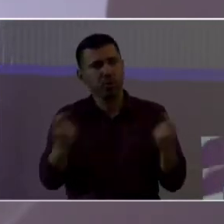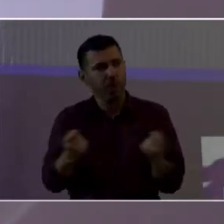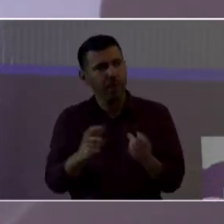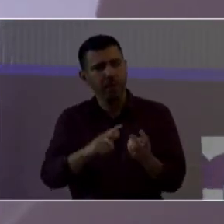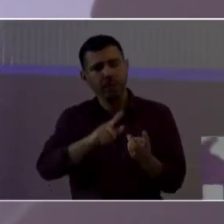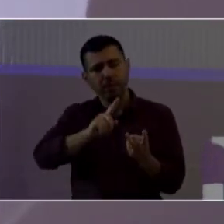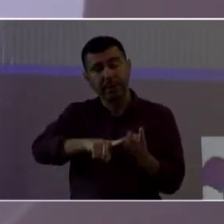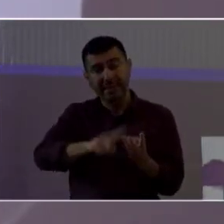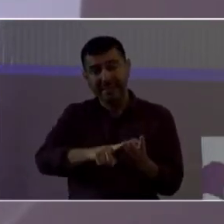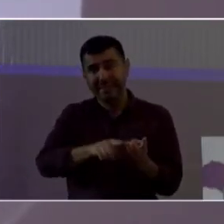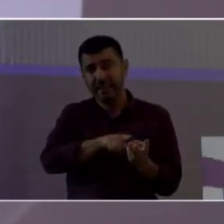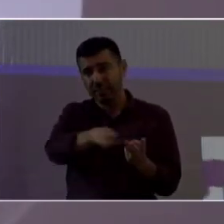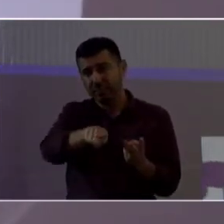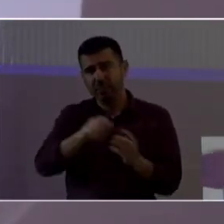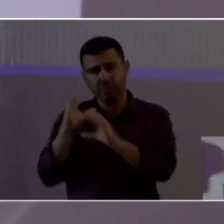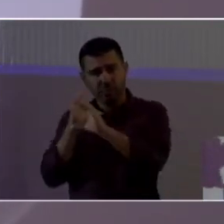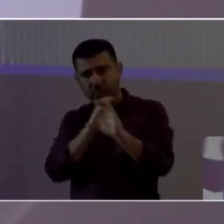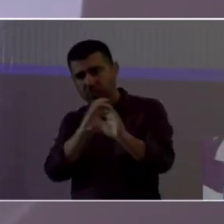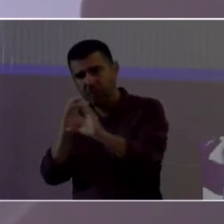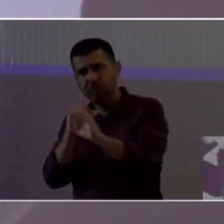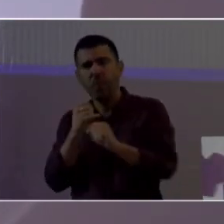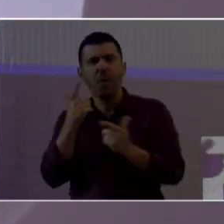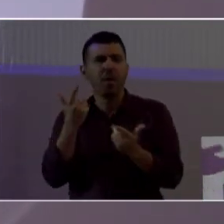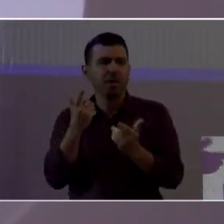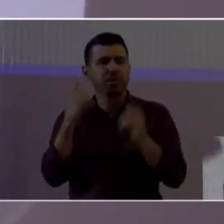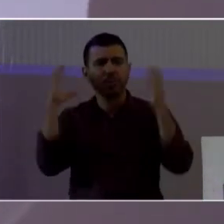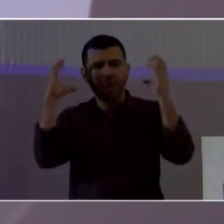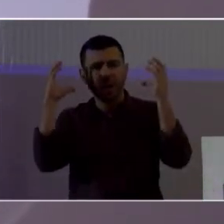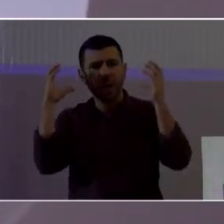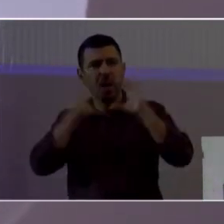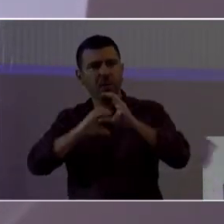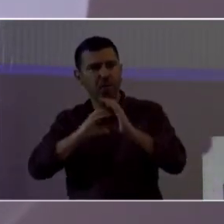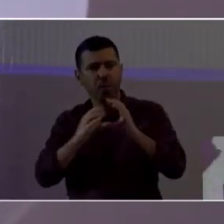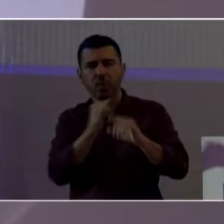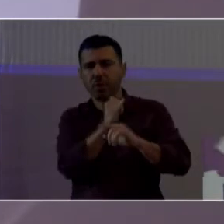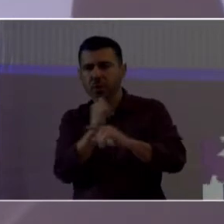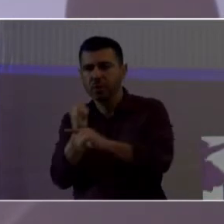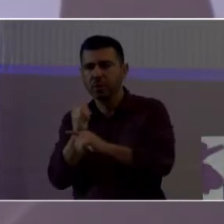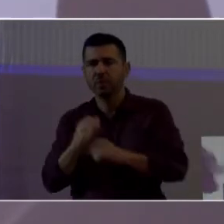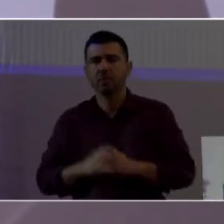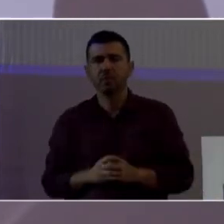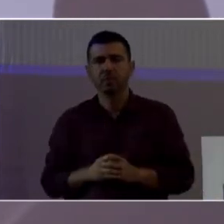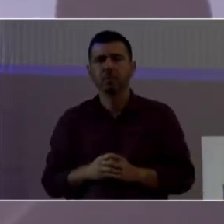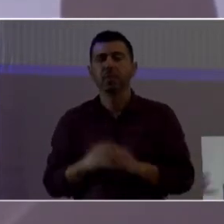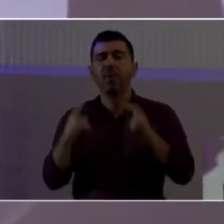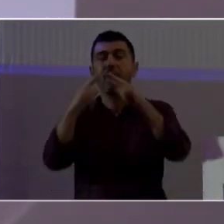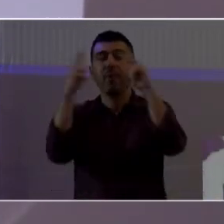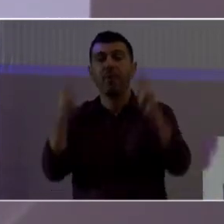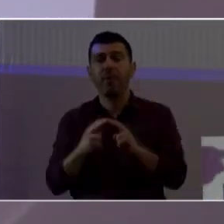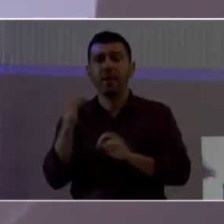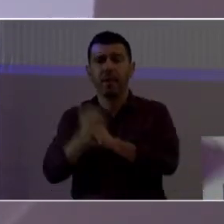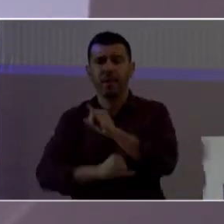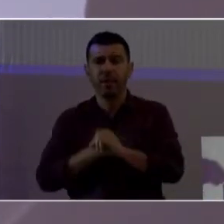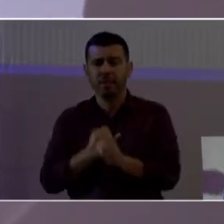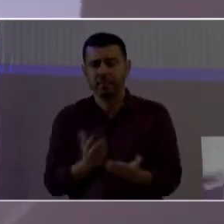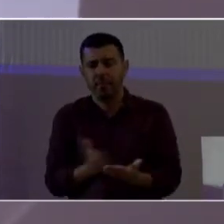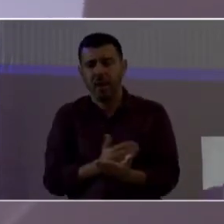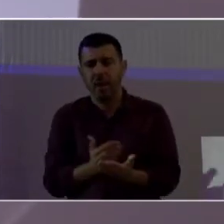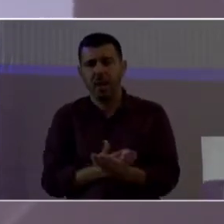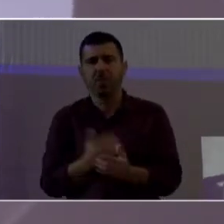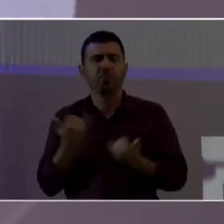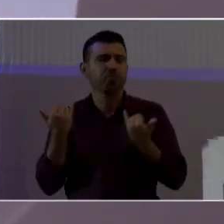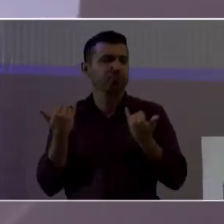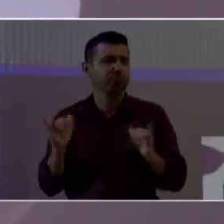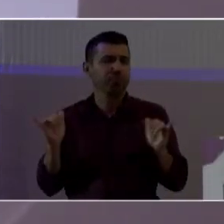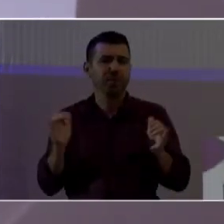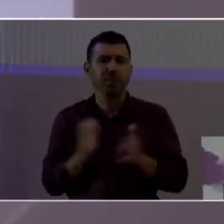de producción audiovisual. Hemos participado 2 veces ya en la Feria Internacional del Libro con producción inédita,